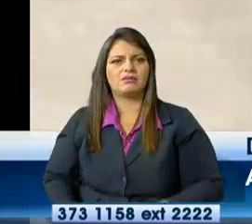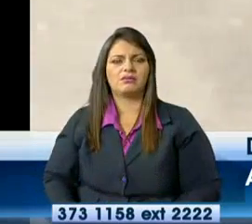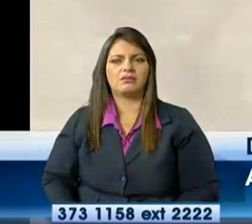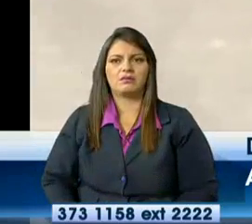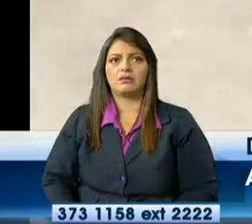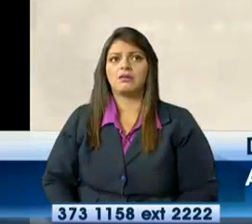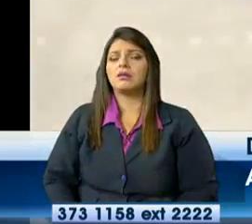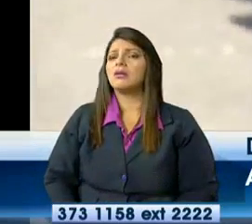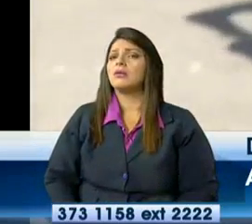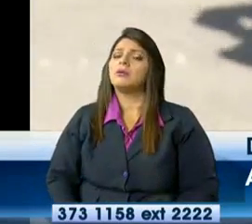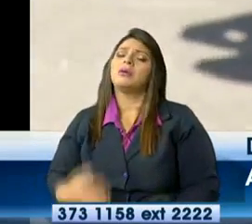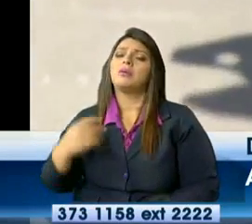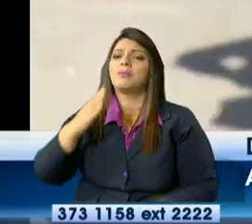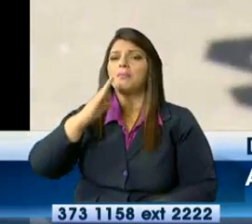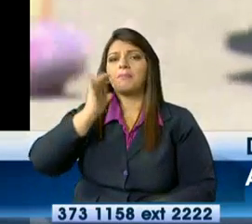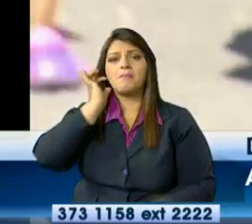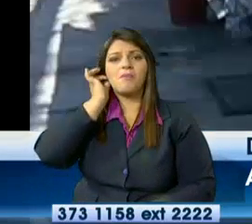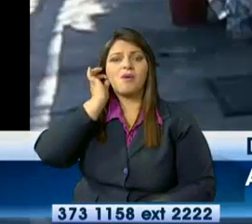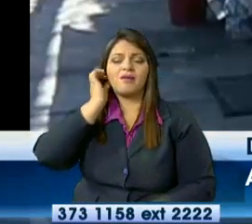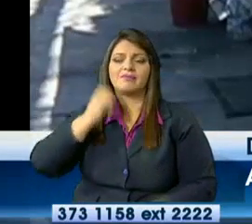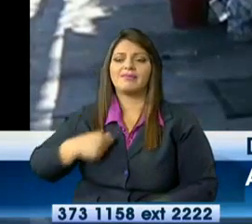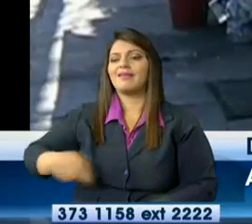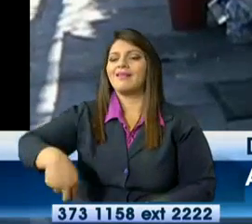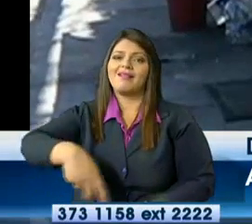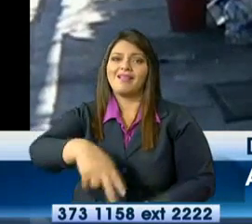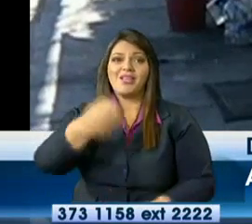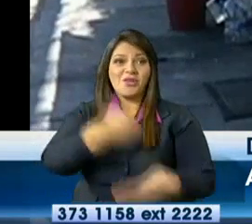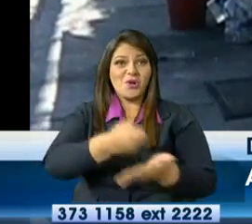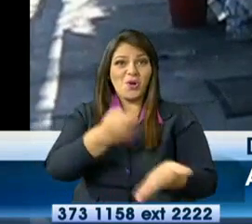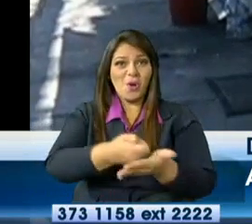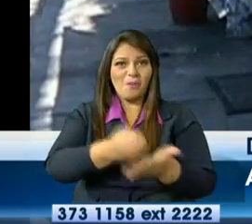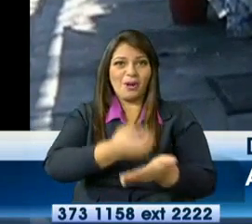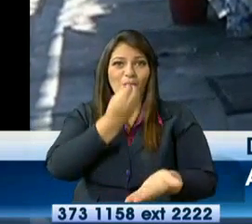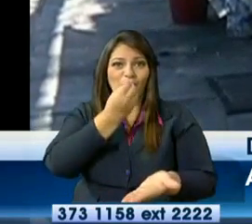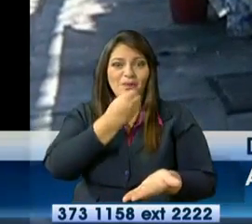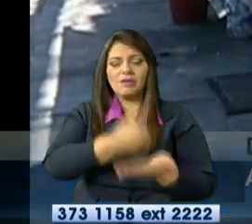las carteritas a las mamás que van a comprar la comida. Informó José Morales.